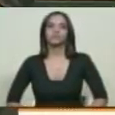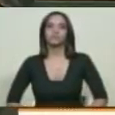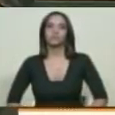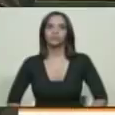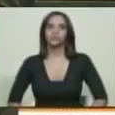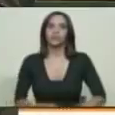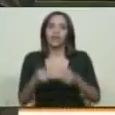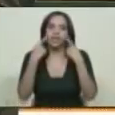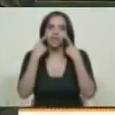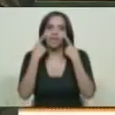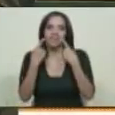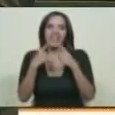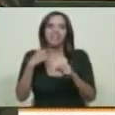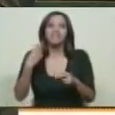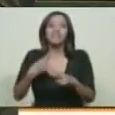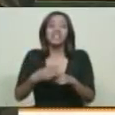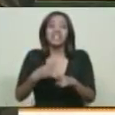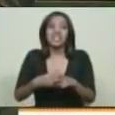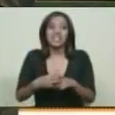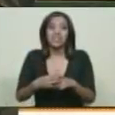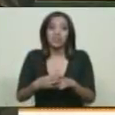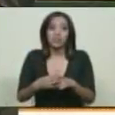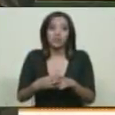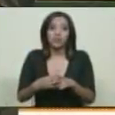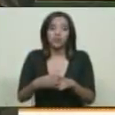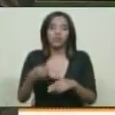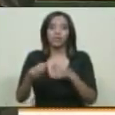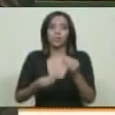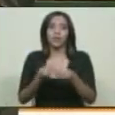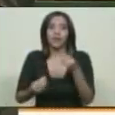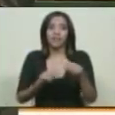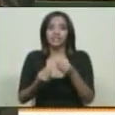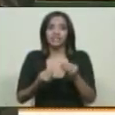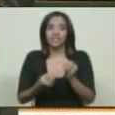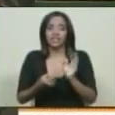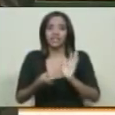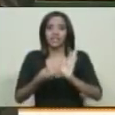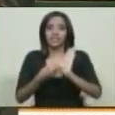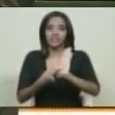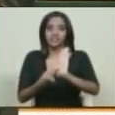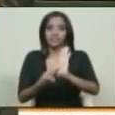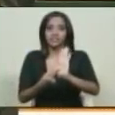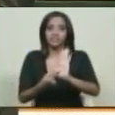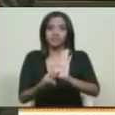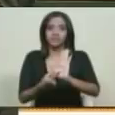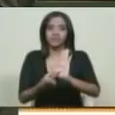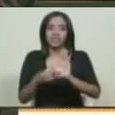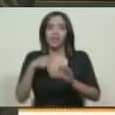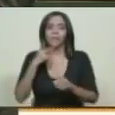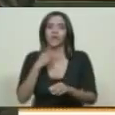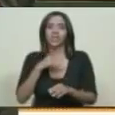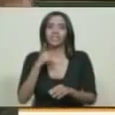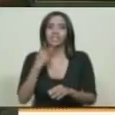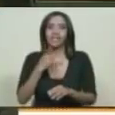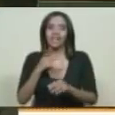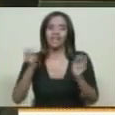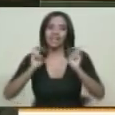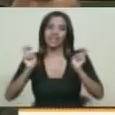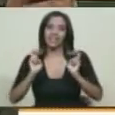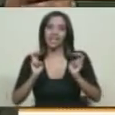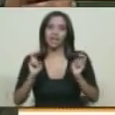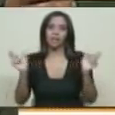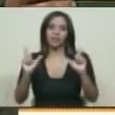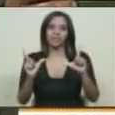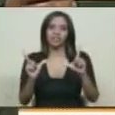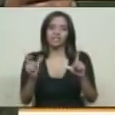Date cuenta del peligro que puede generar el marketing en la política, el uso de la big data, el tema de los medios y el tema de